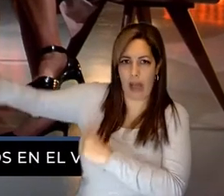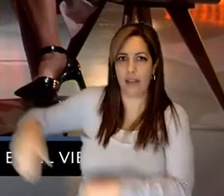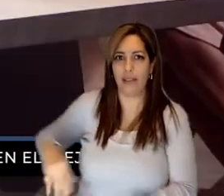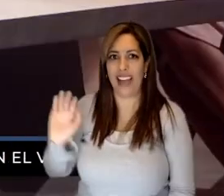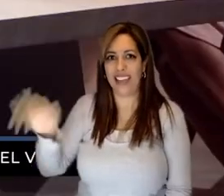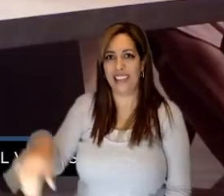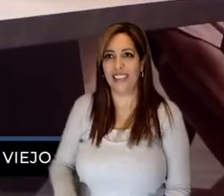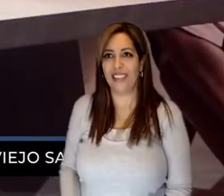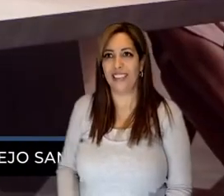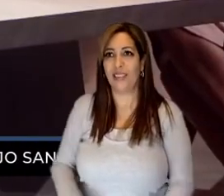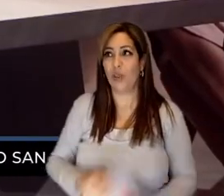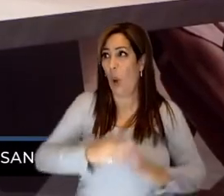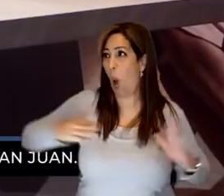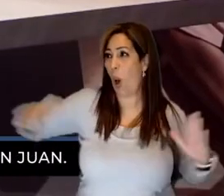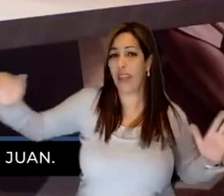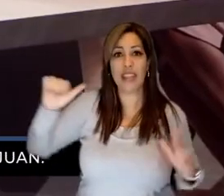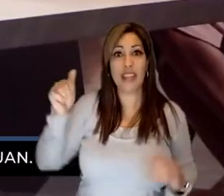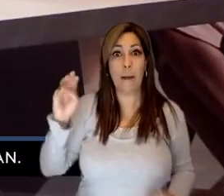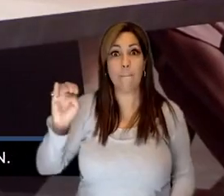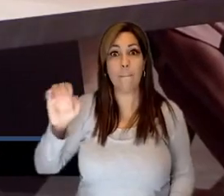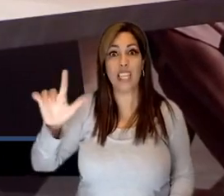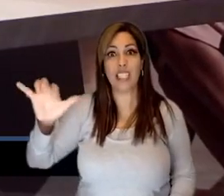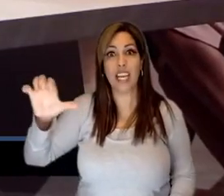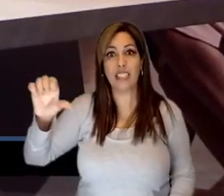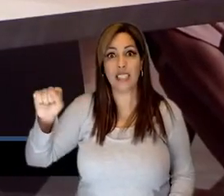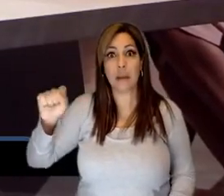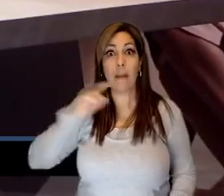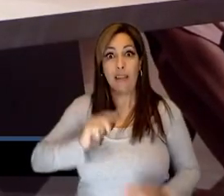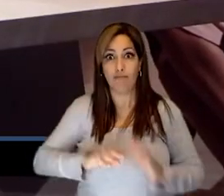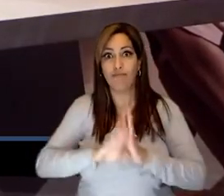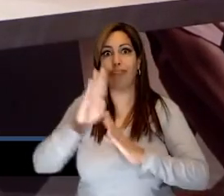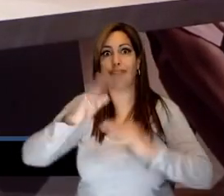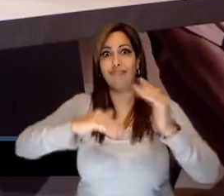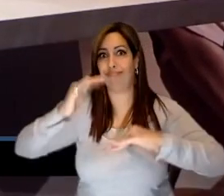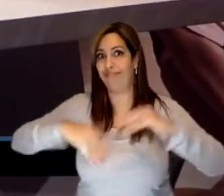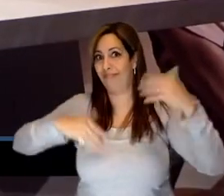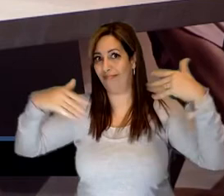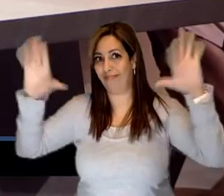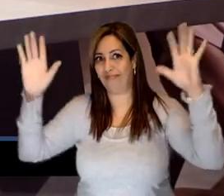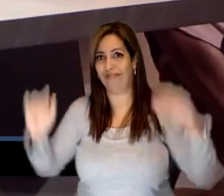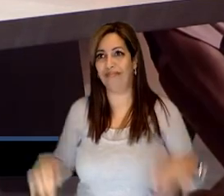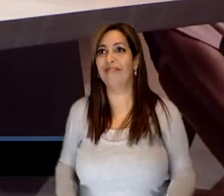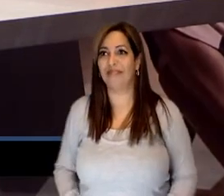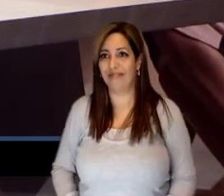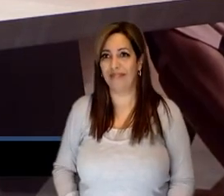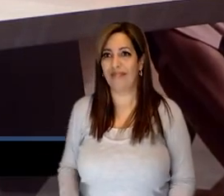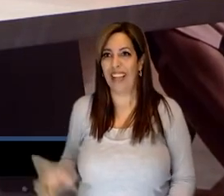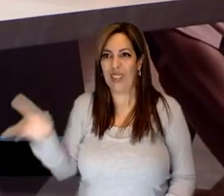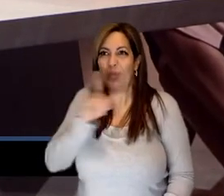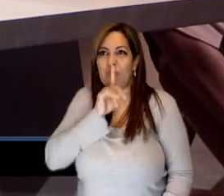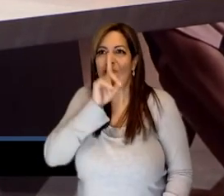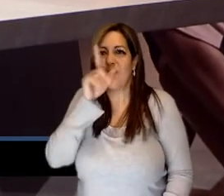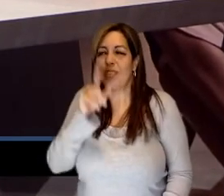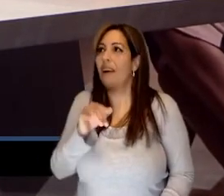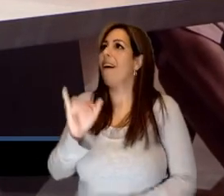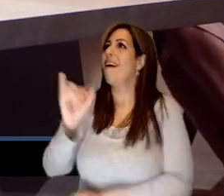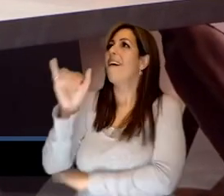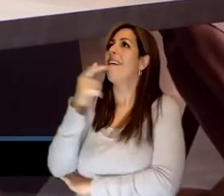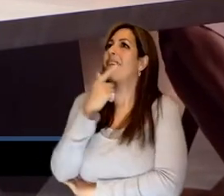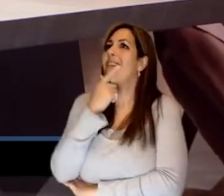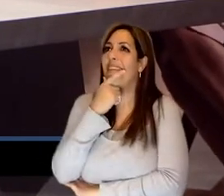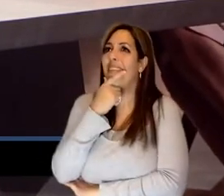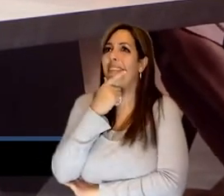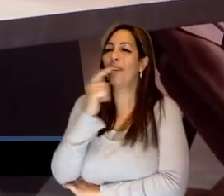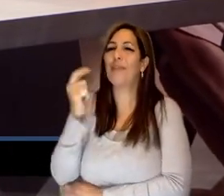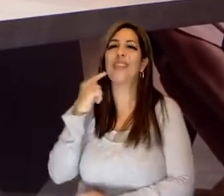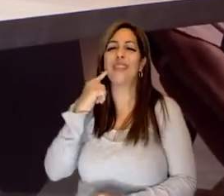Ok. Son varias millas de desarrollo espectaculares que tenemos de la joya de la corona del viejo San Juan. Claro, y quizás yo las hace un